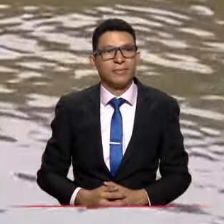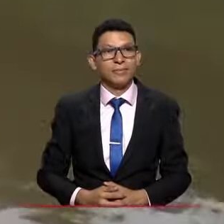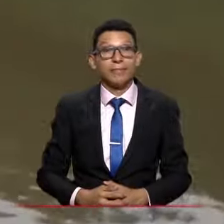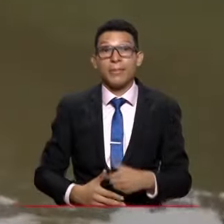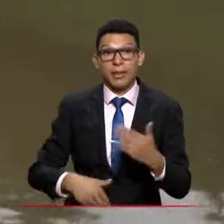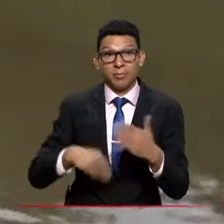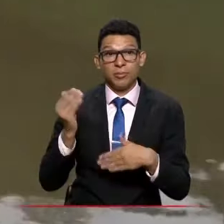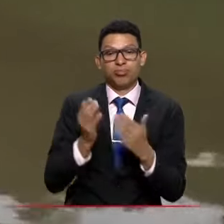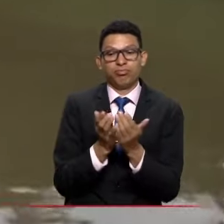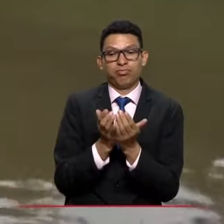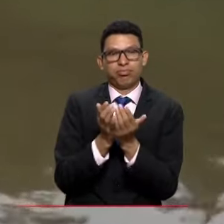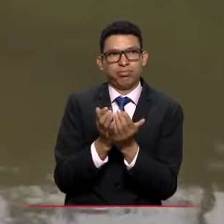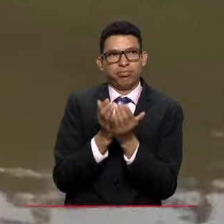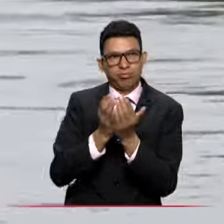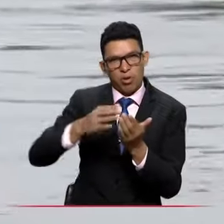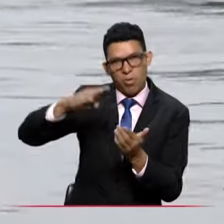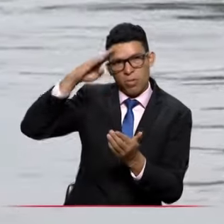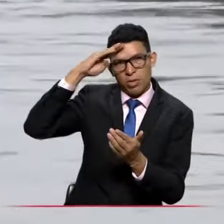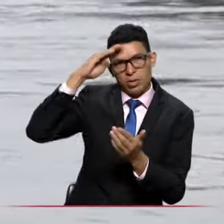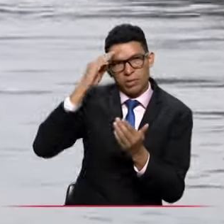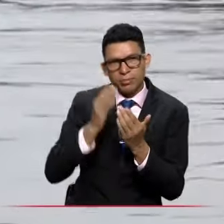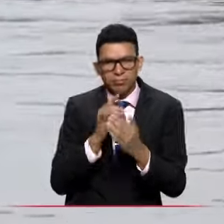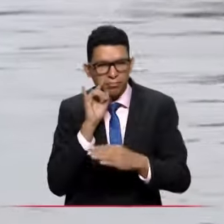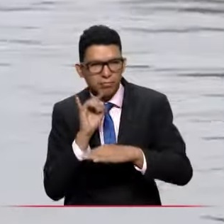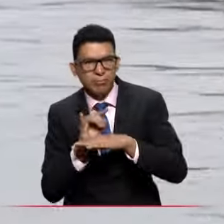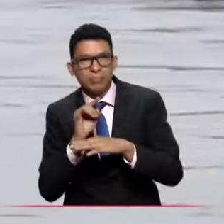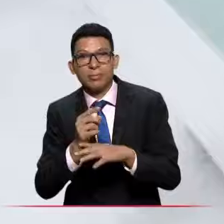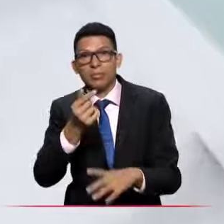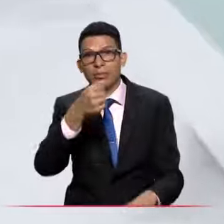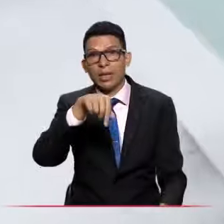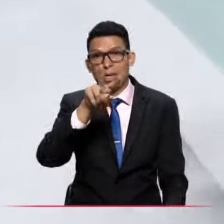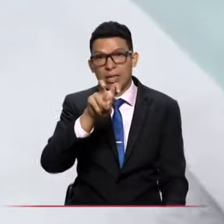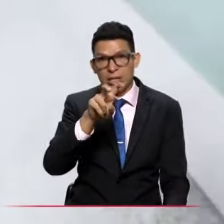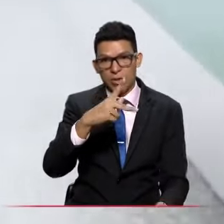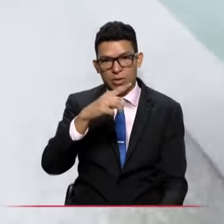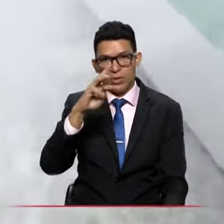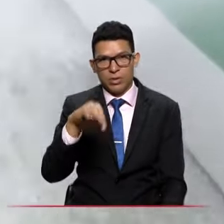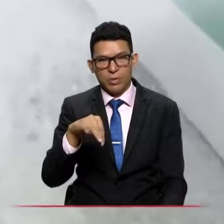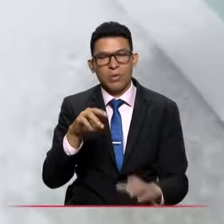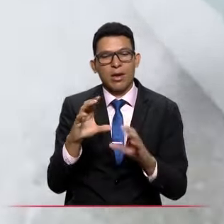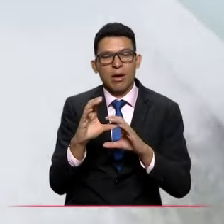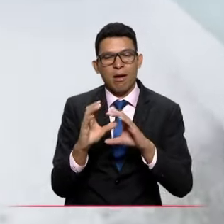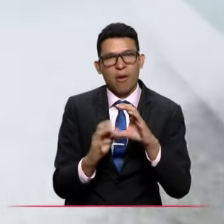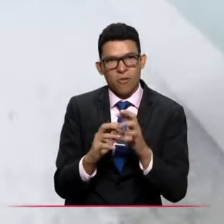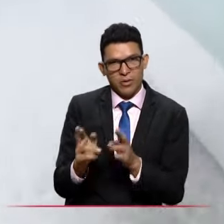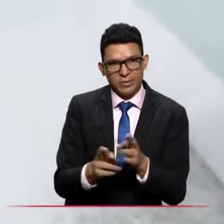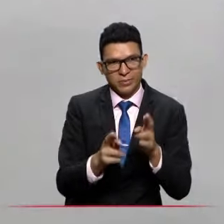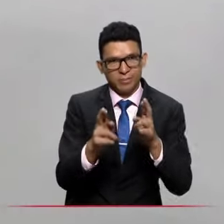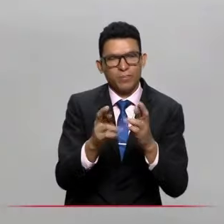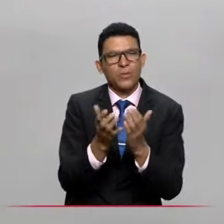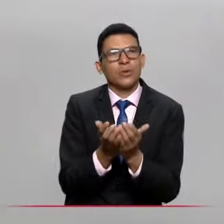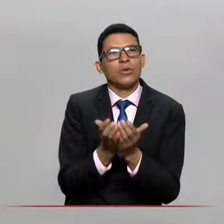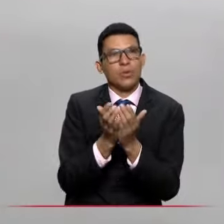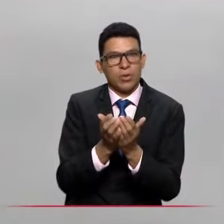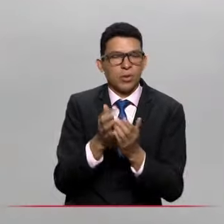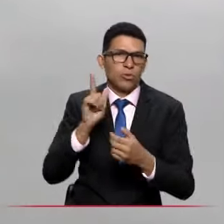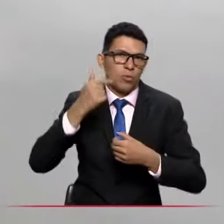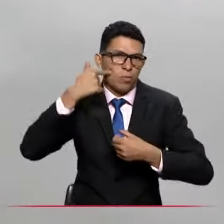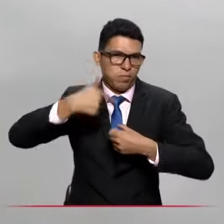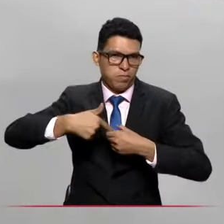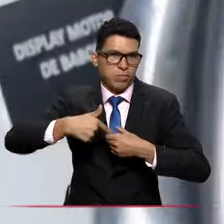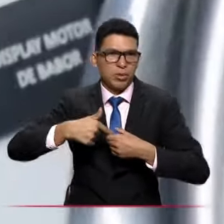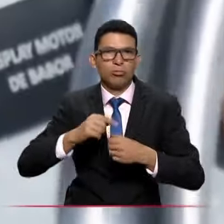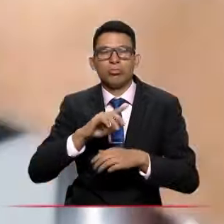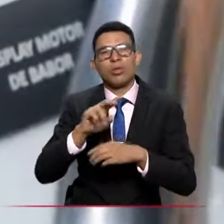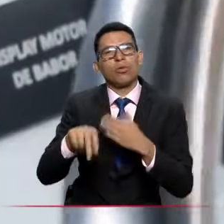Comenzó a navegar la patrulla fluvial de la policía que vigilará a los 17 kilómetros del río Cauca. La embarcación funciona con gasolina y está equipada